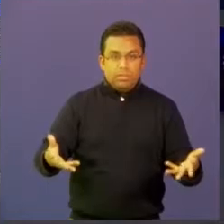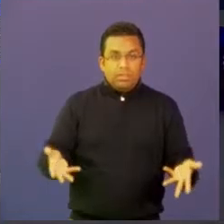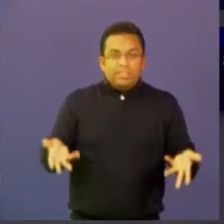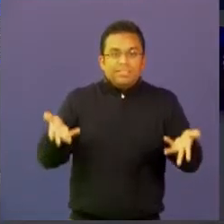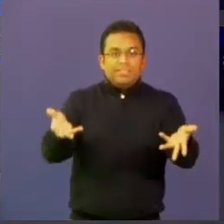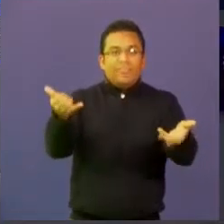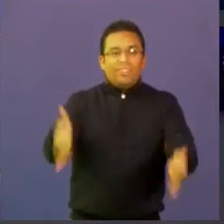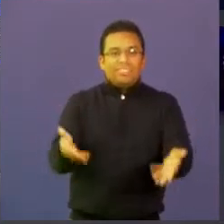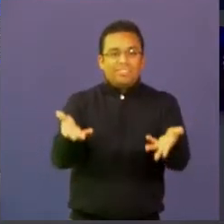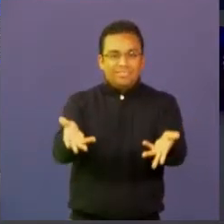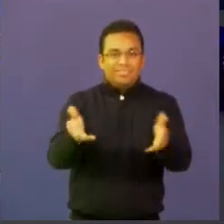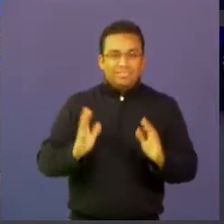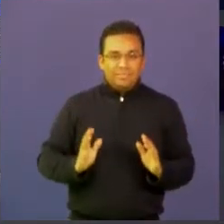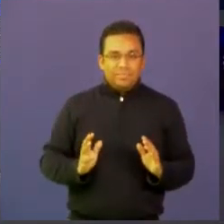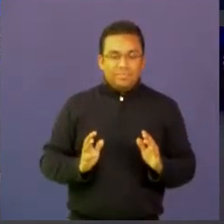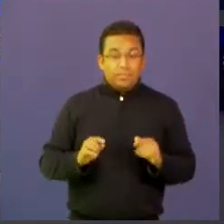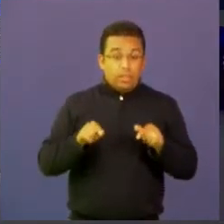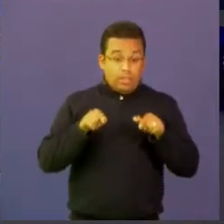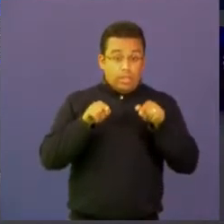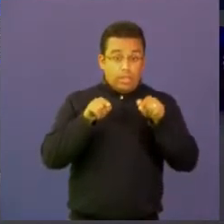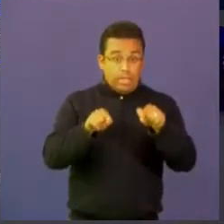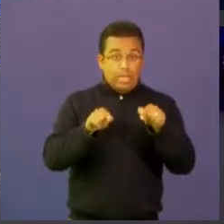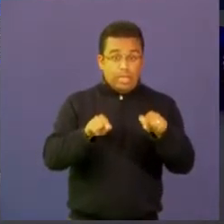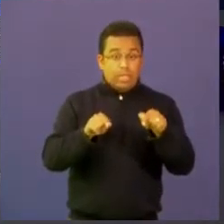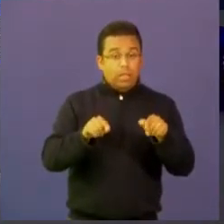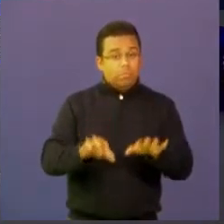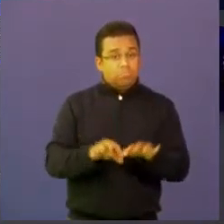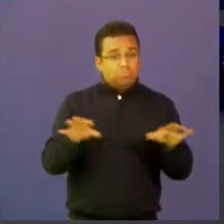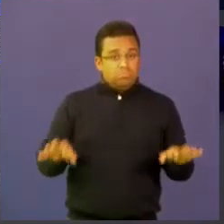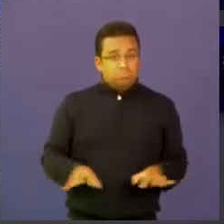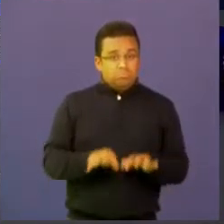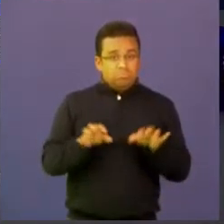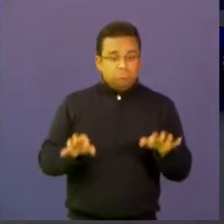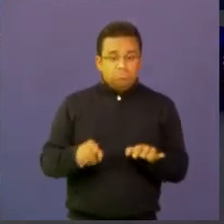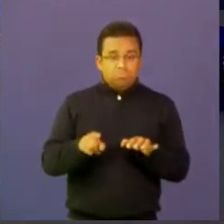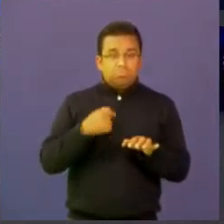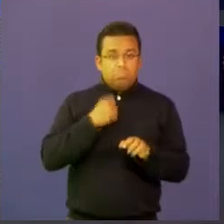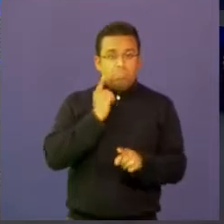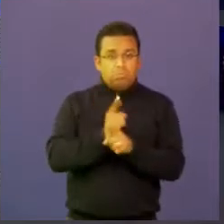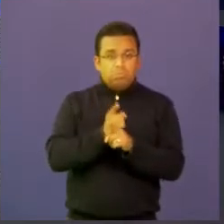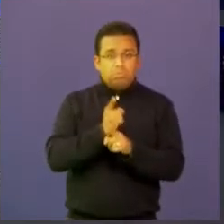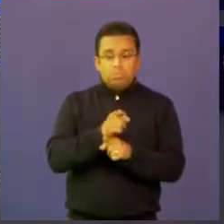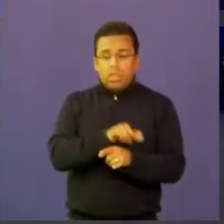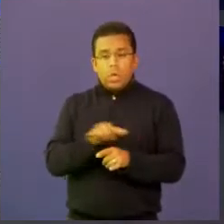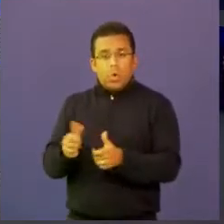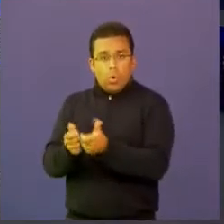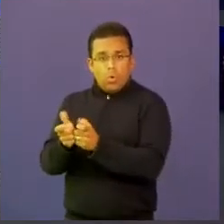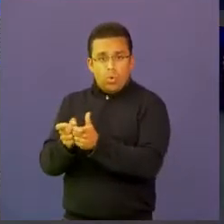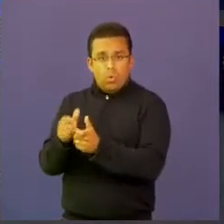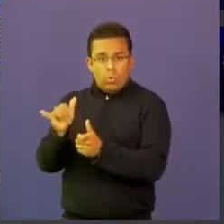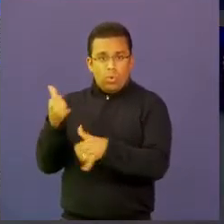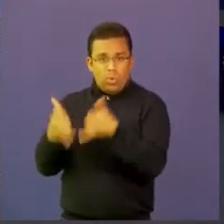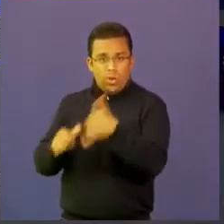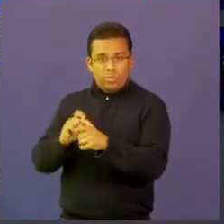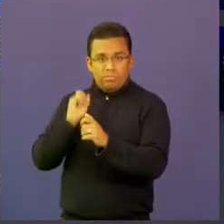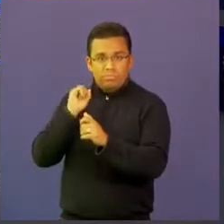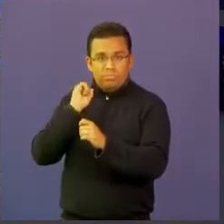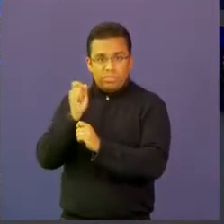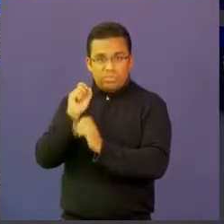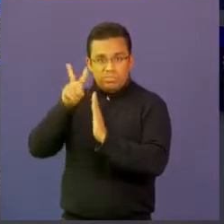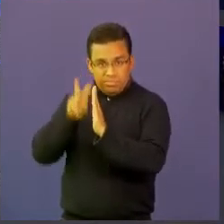eso es una de las de las experiencias una de las actividades que se pueden hacer con con Minecraft otro otro